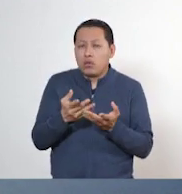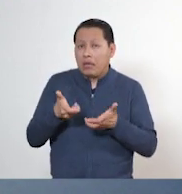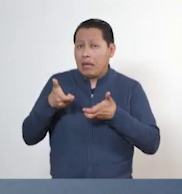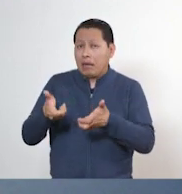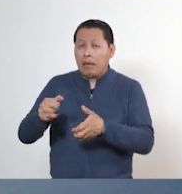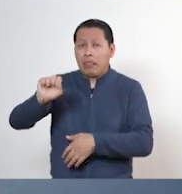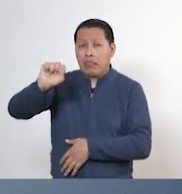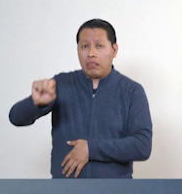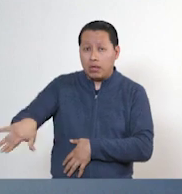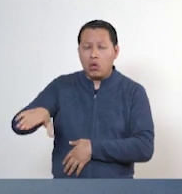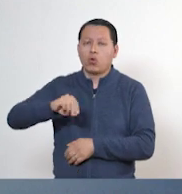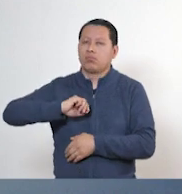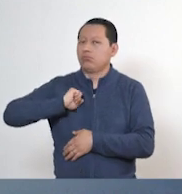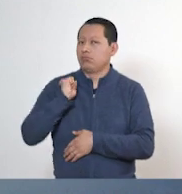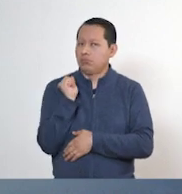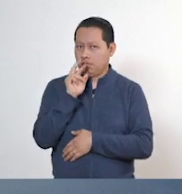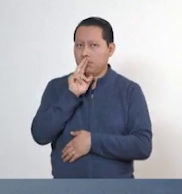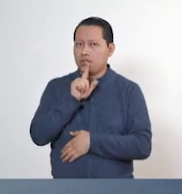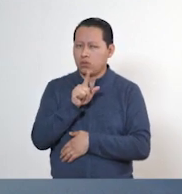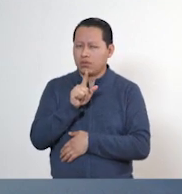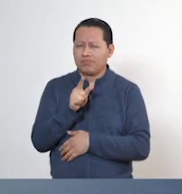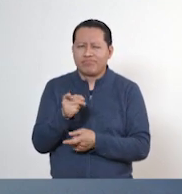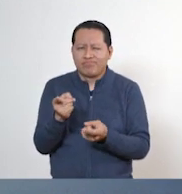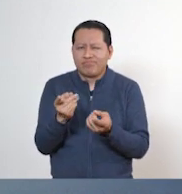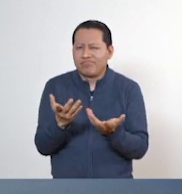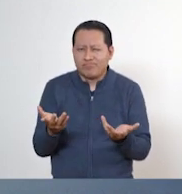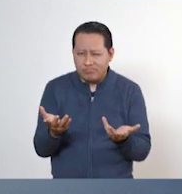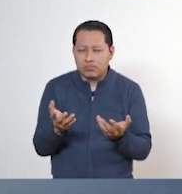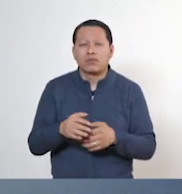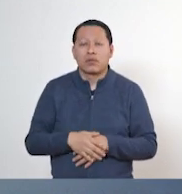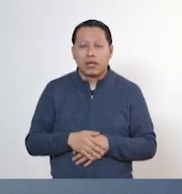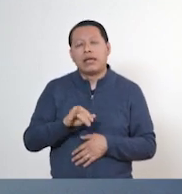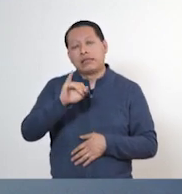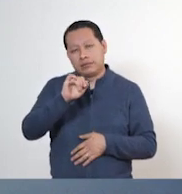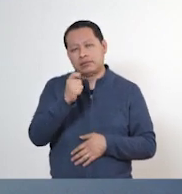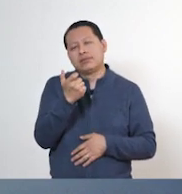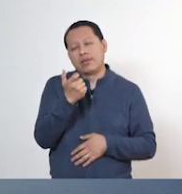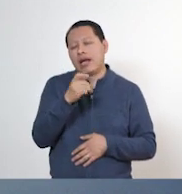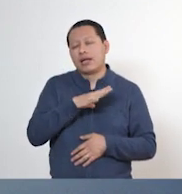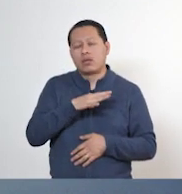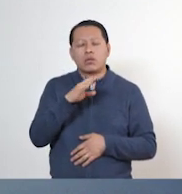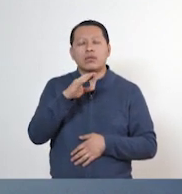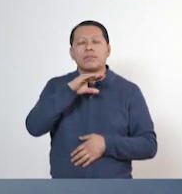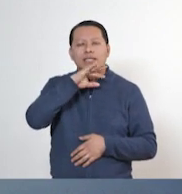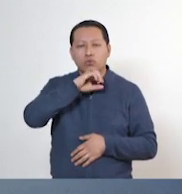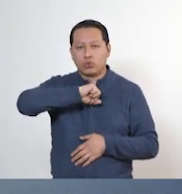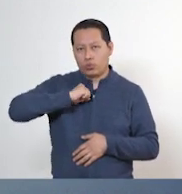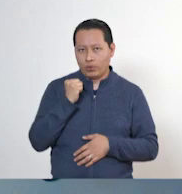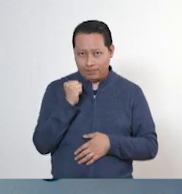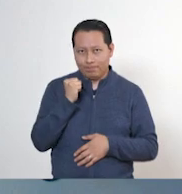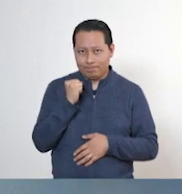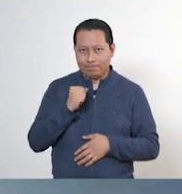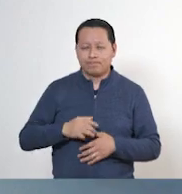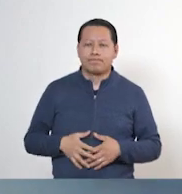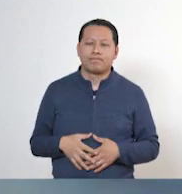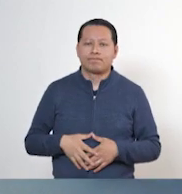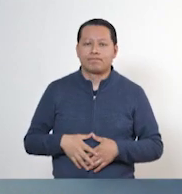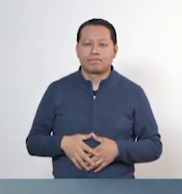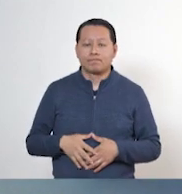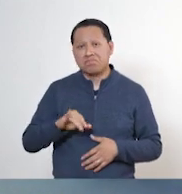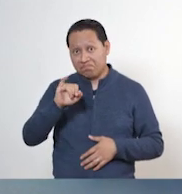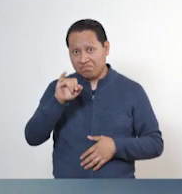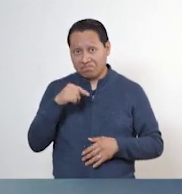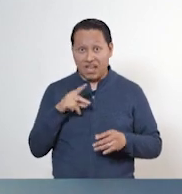Vamos a ver. Bueno, por supuesto, guardar la basura. Sí.